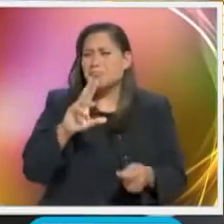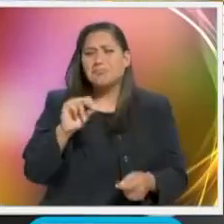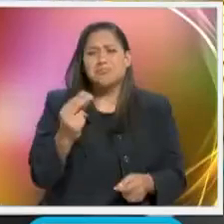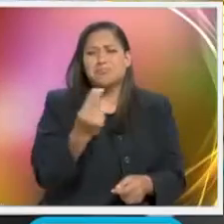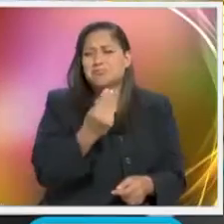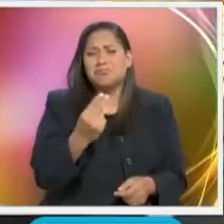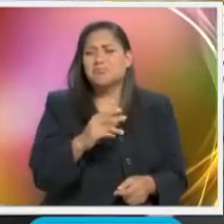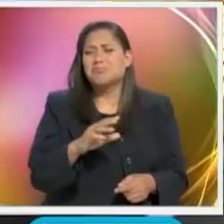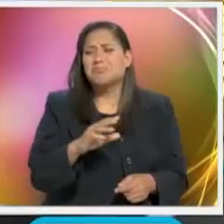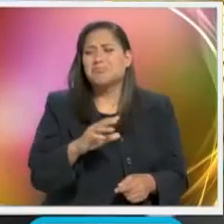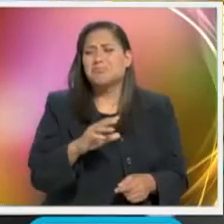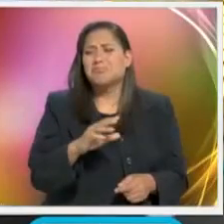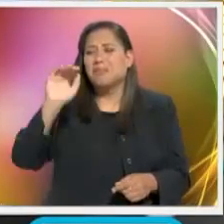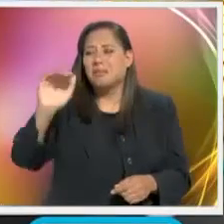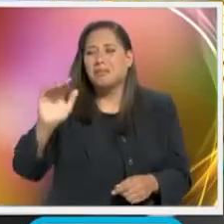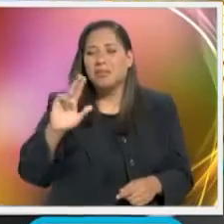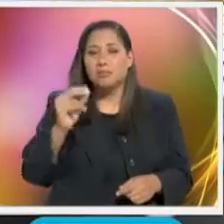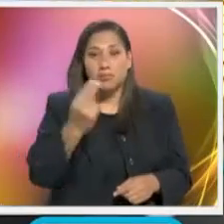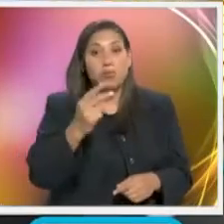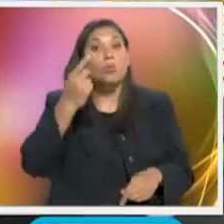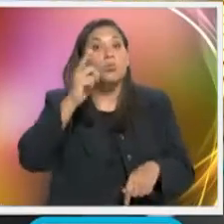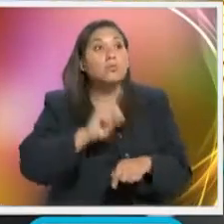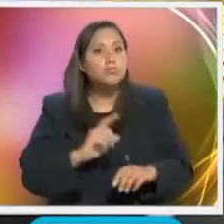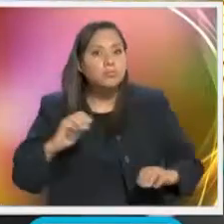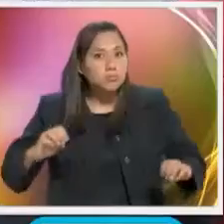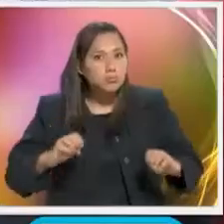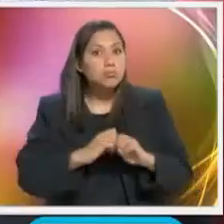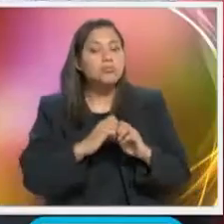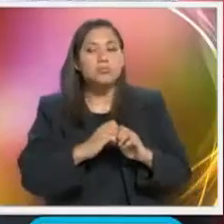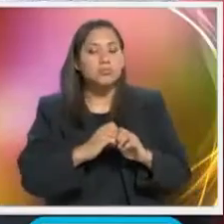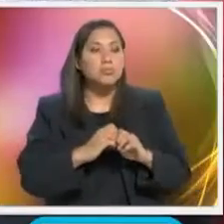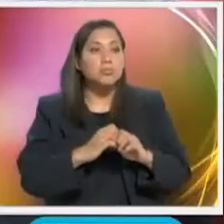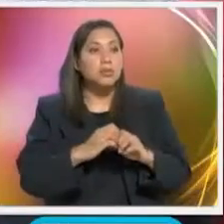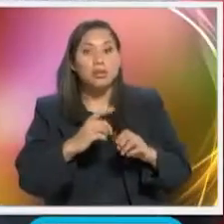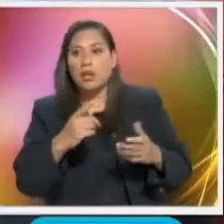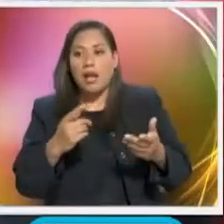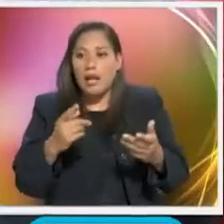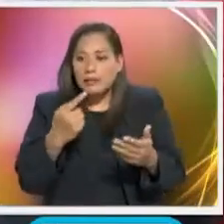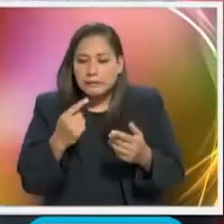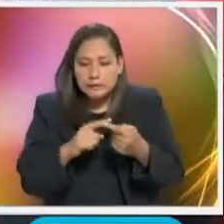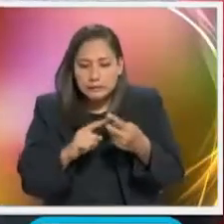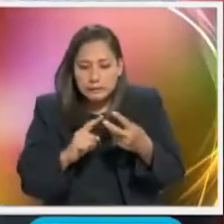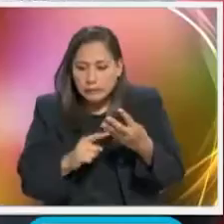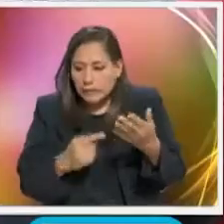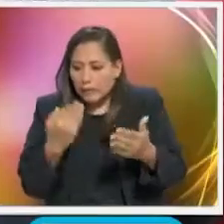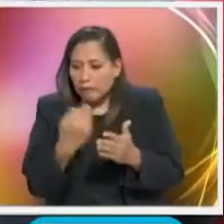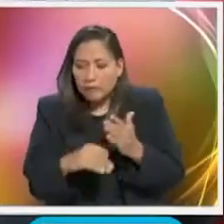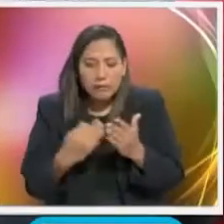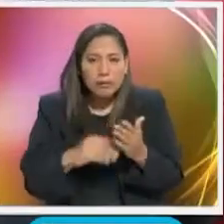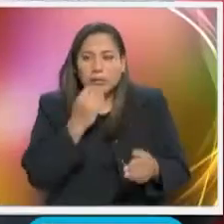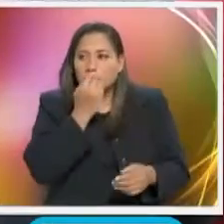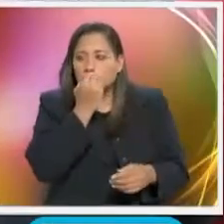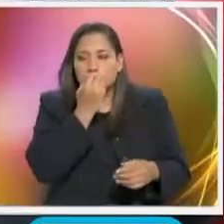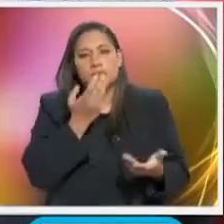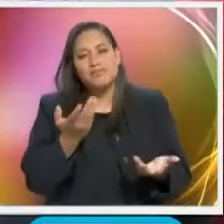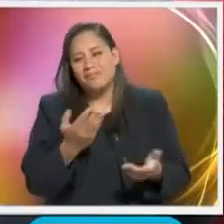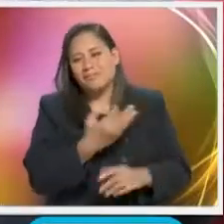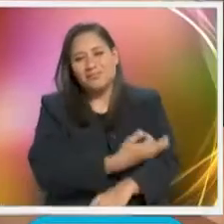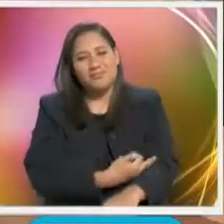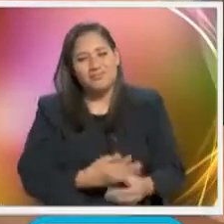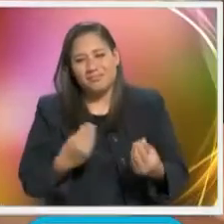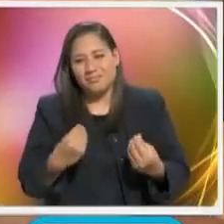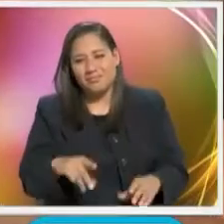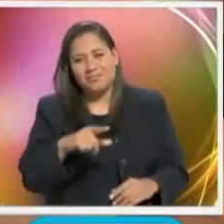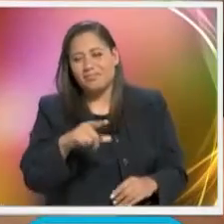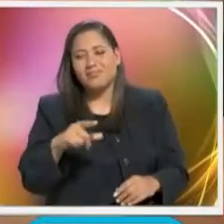pues afortunadamente Qué no, bueno. pero el día que sí necesiten y entonces cuando empiezan todas las carencias a evidenciarse, y más vale que estemos todos preparados